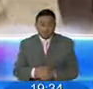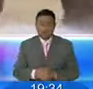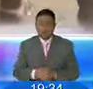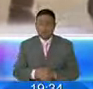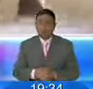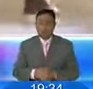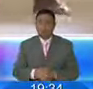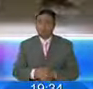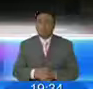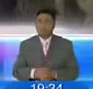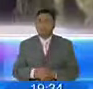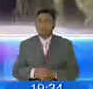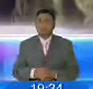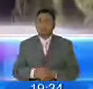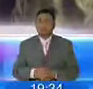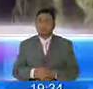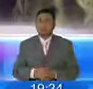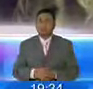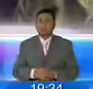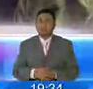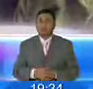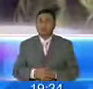lugar.